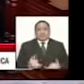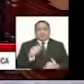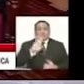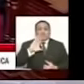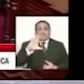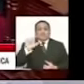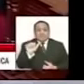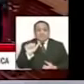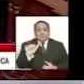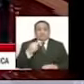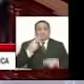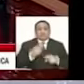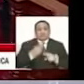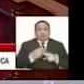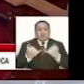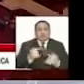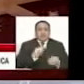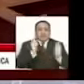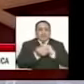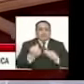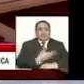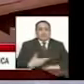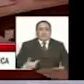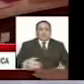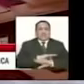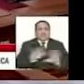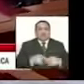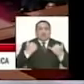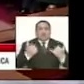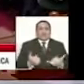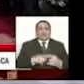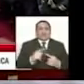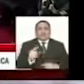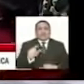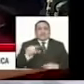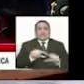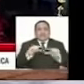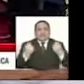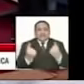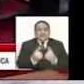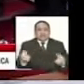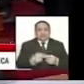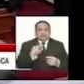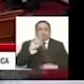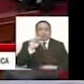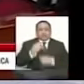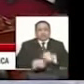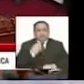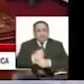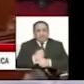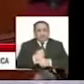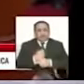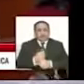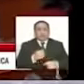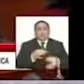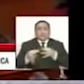que han tenido pues problemas gravísimos con el sindicato del SUTEP, con la huelga que tuvo en su momento la señora Martens, que heredó una pésima gestión de